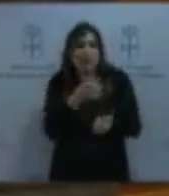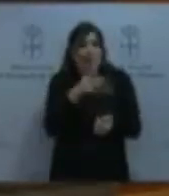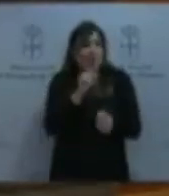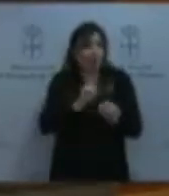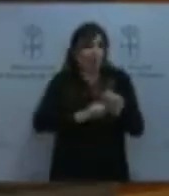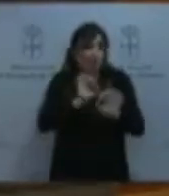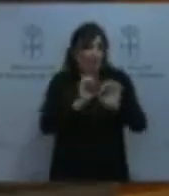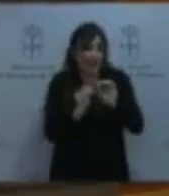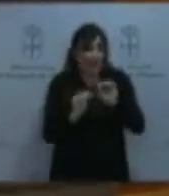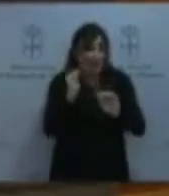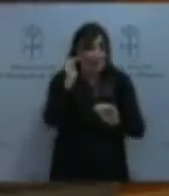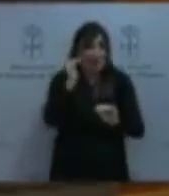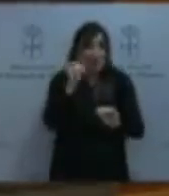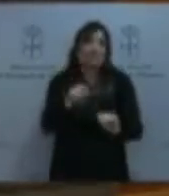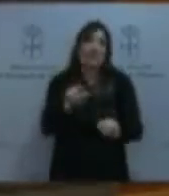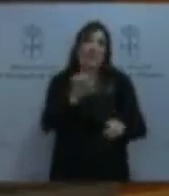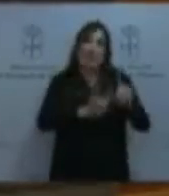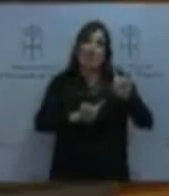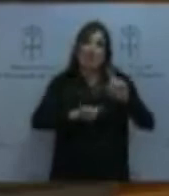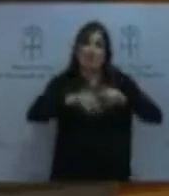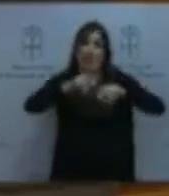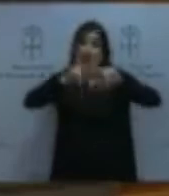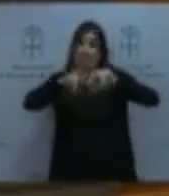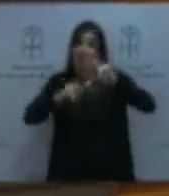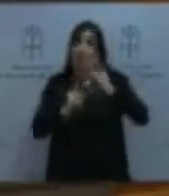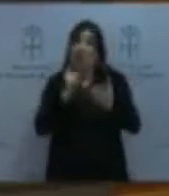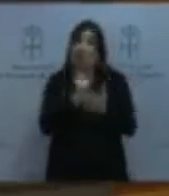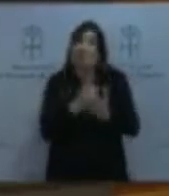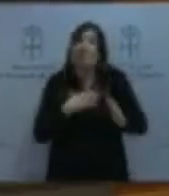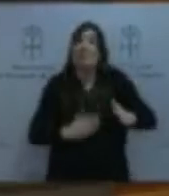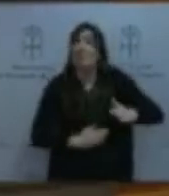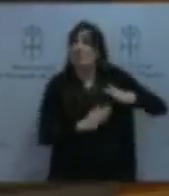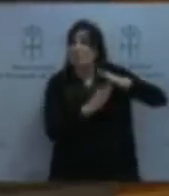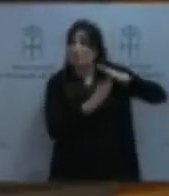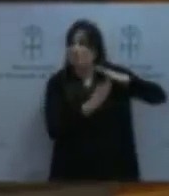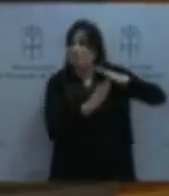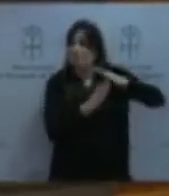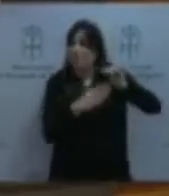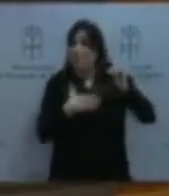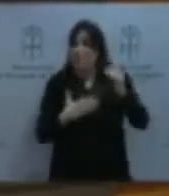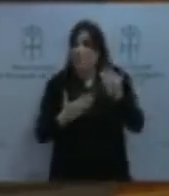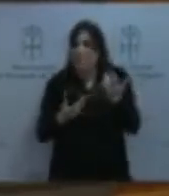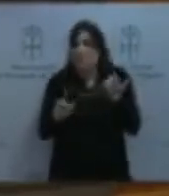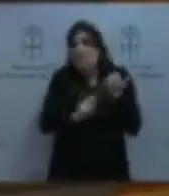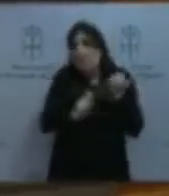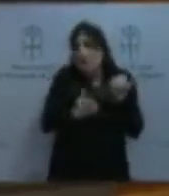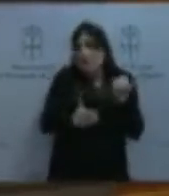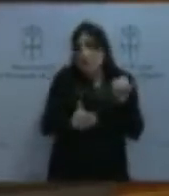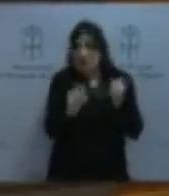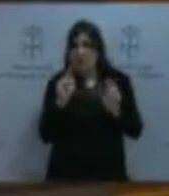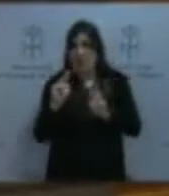parece atisbar podría interrumpirse y en pocos días, pocos meses, vernos un escenario que se acerque más al de 2007 que al